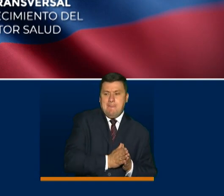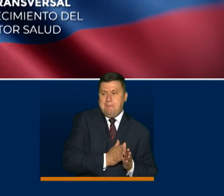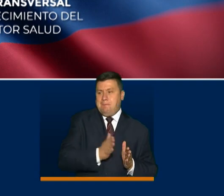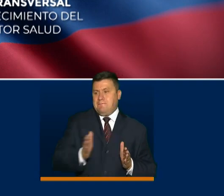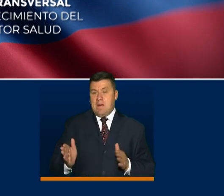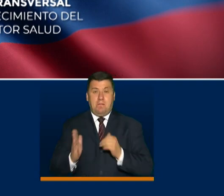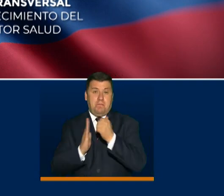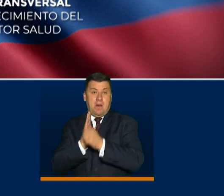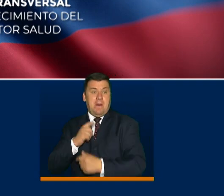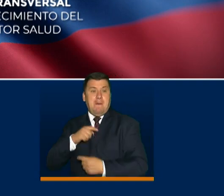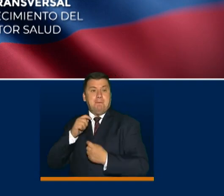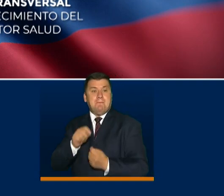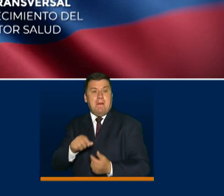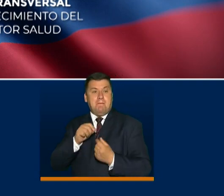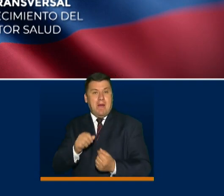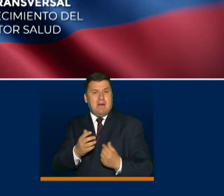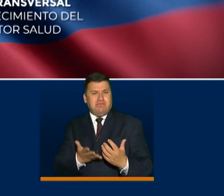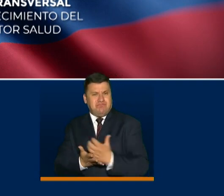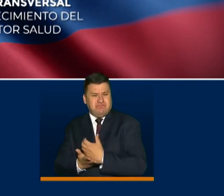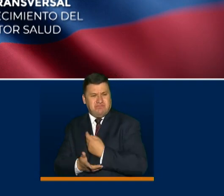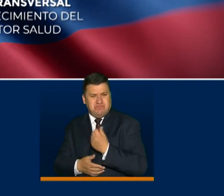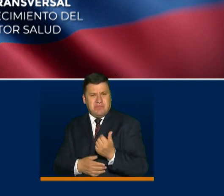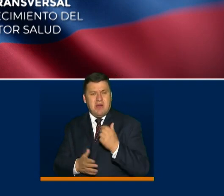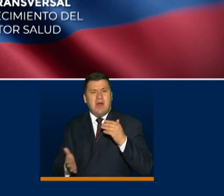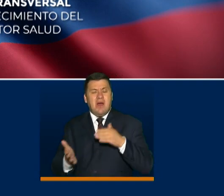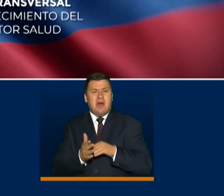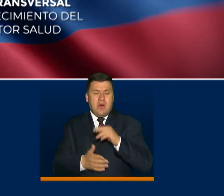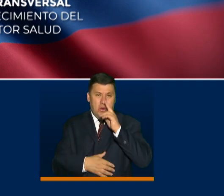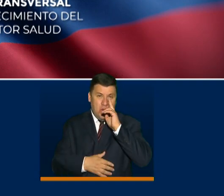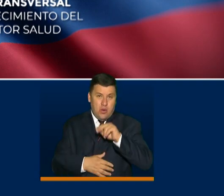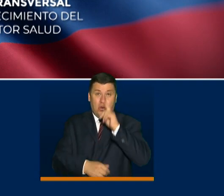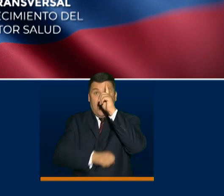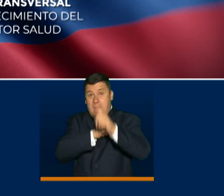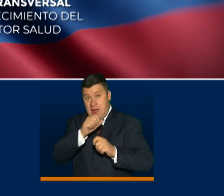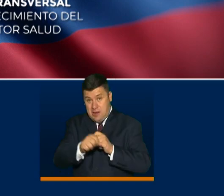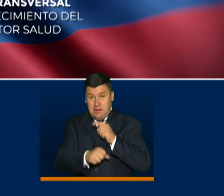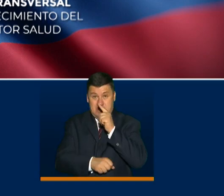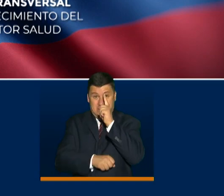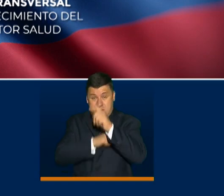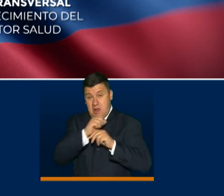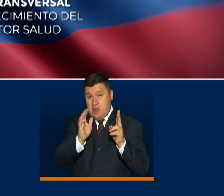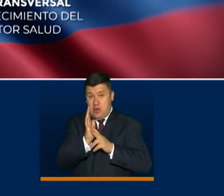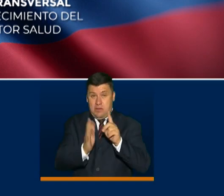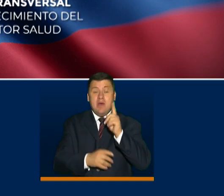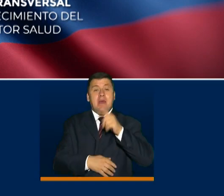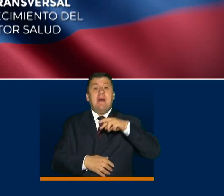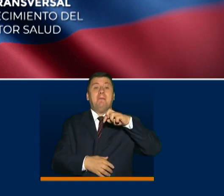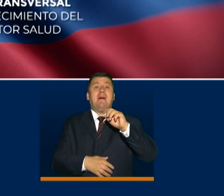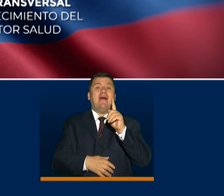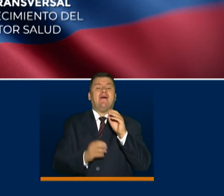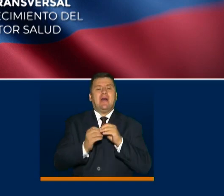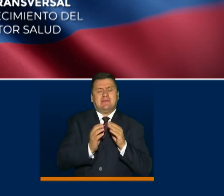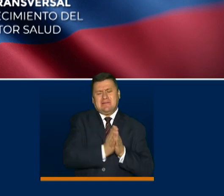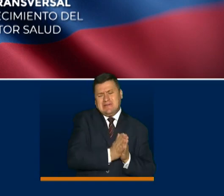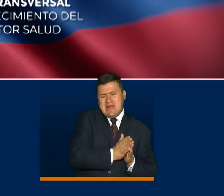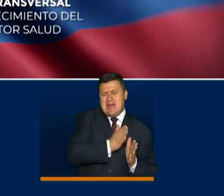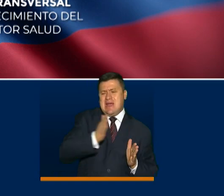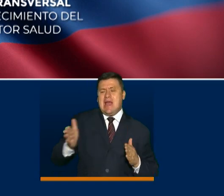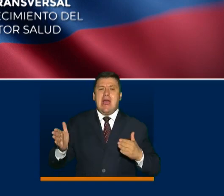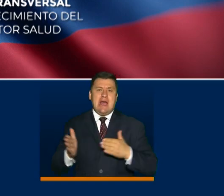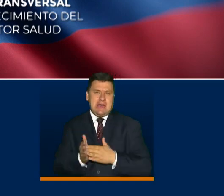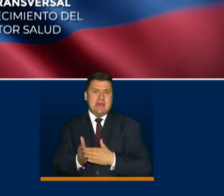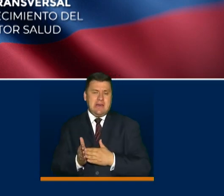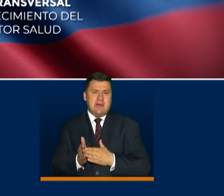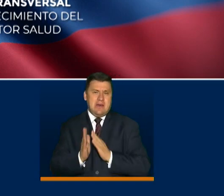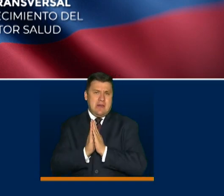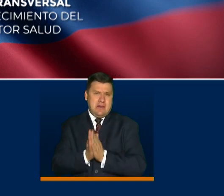el programa que nosotros hemos llamado Ingreso Solidario hasta junio del año entrante, sino también esta extensión del PAEF que va a ir hasta finales